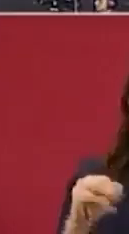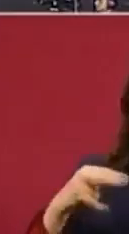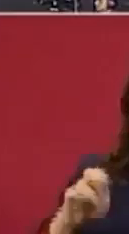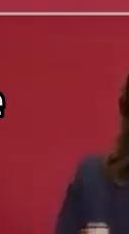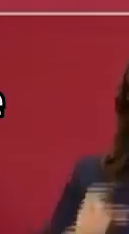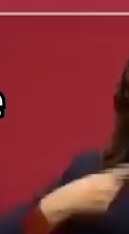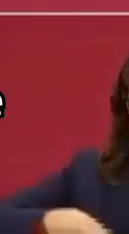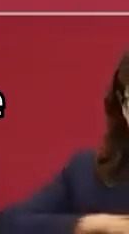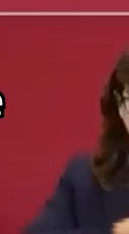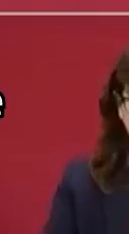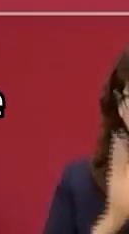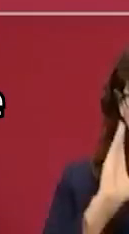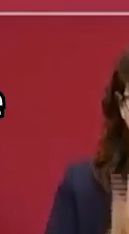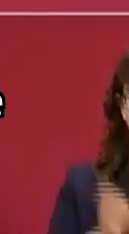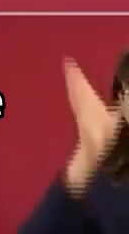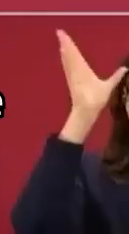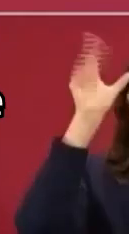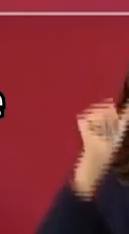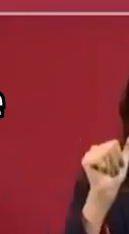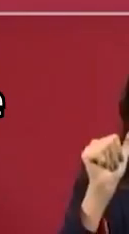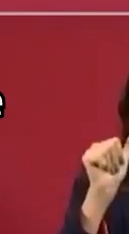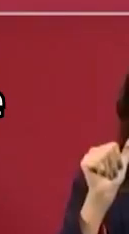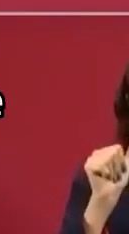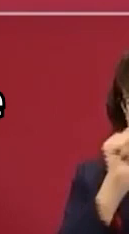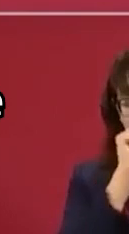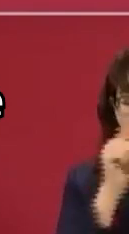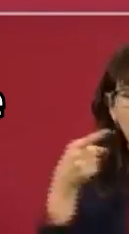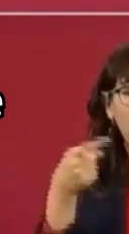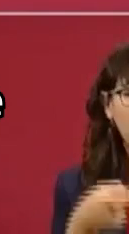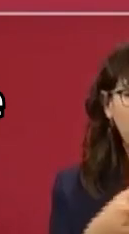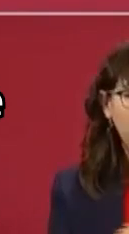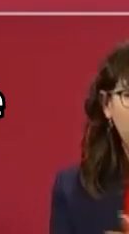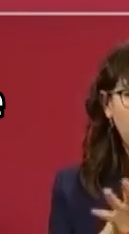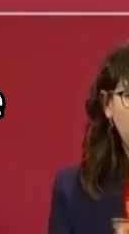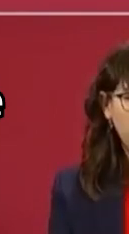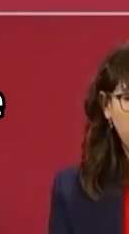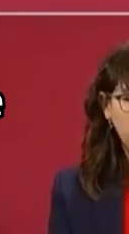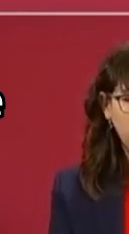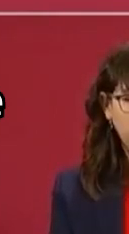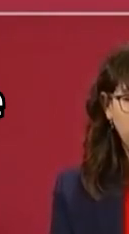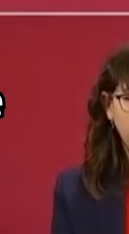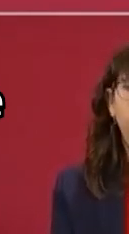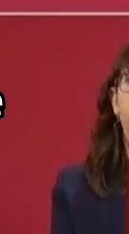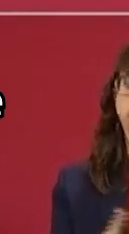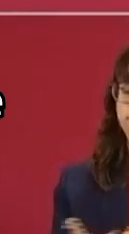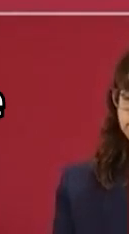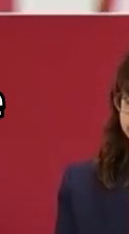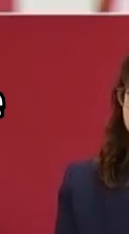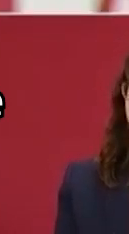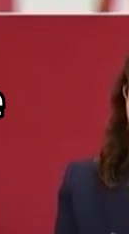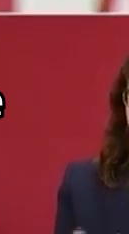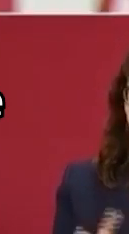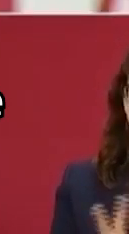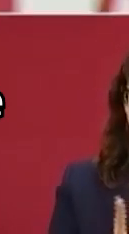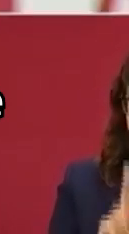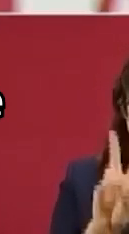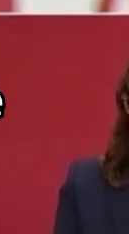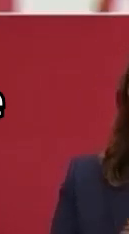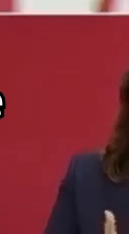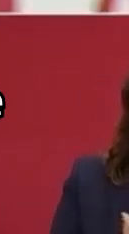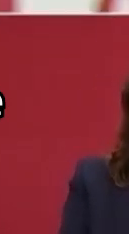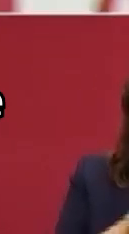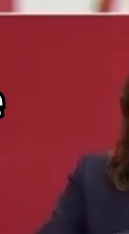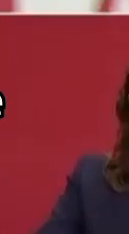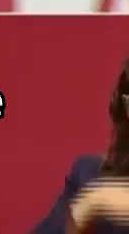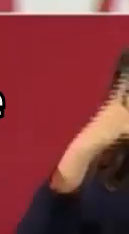institucionalidad, dijo. Sobre la frontera con Estados Unidos, el secretario de Relaciones Exteriores, Marcelo Ebrard, descartó imponer un cierre